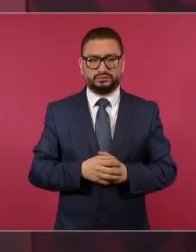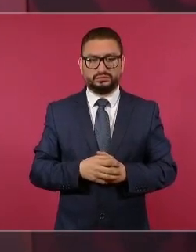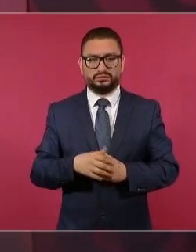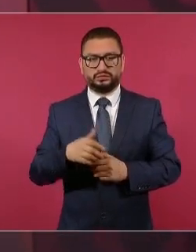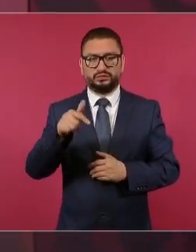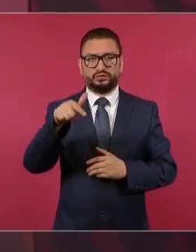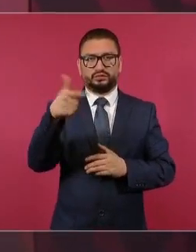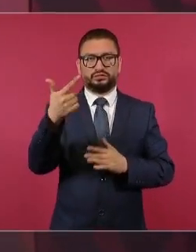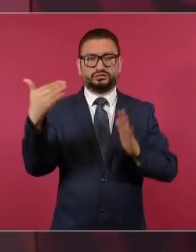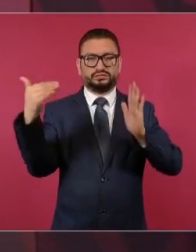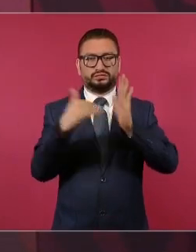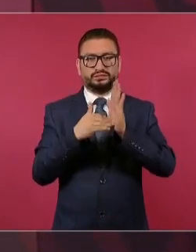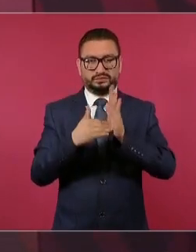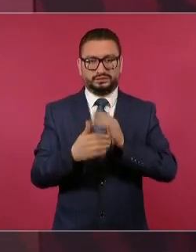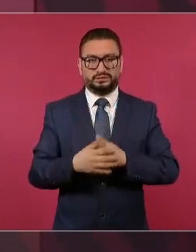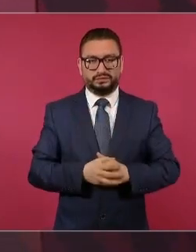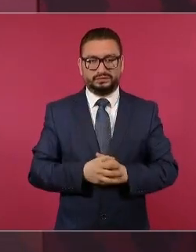12,000.